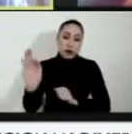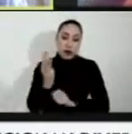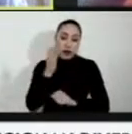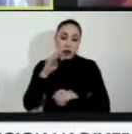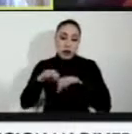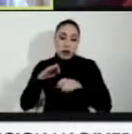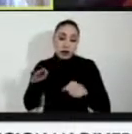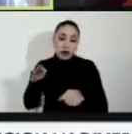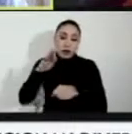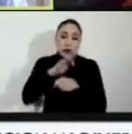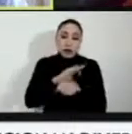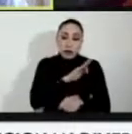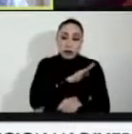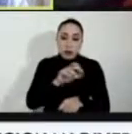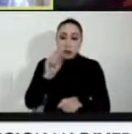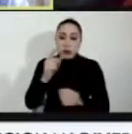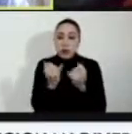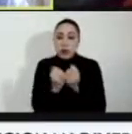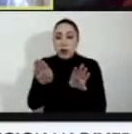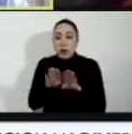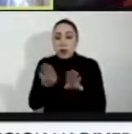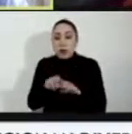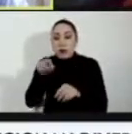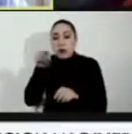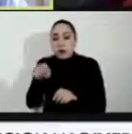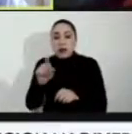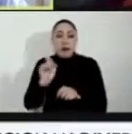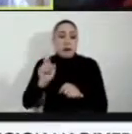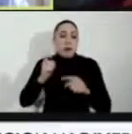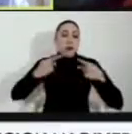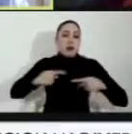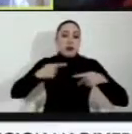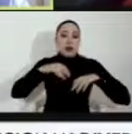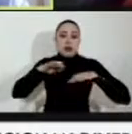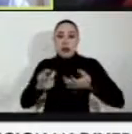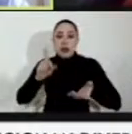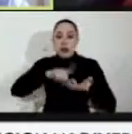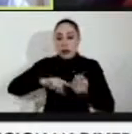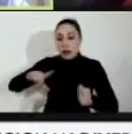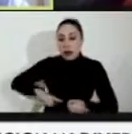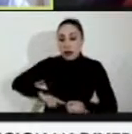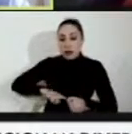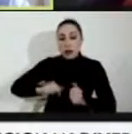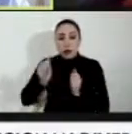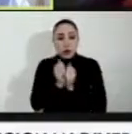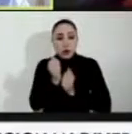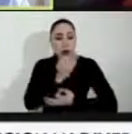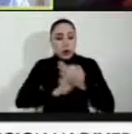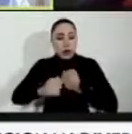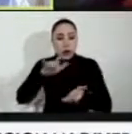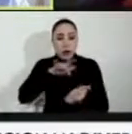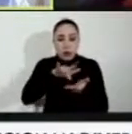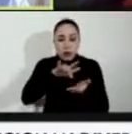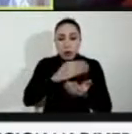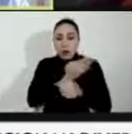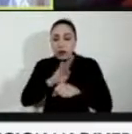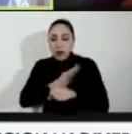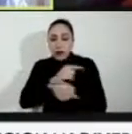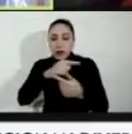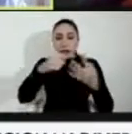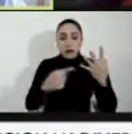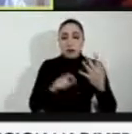considerados empleados públicos con todas las prerrogativas y derechos, entre ellas seguridad en el